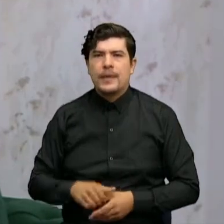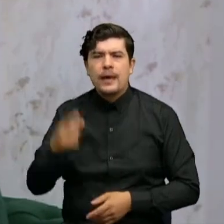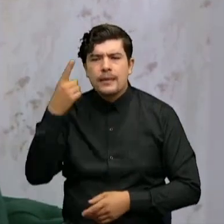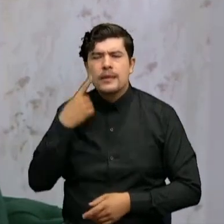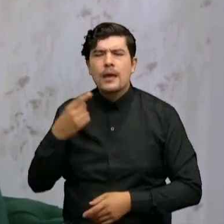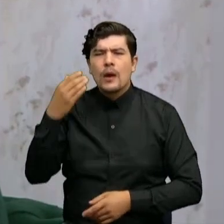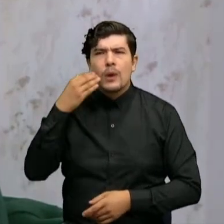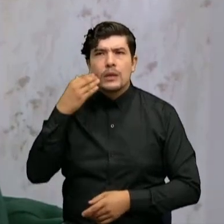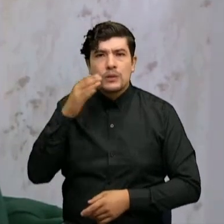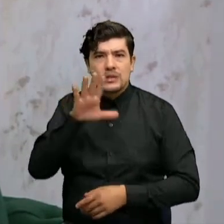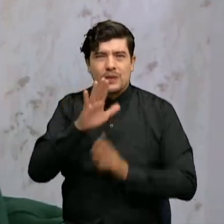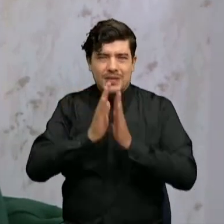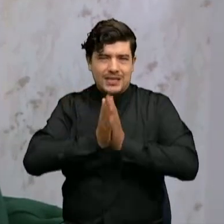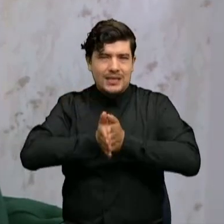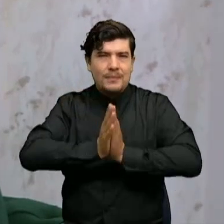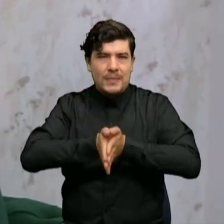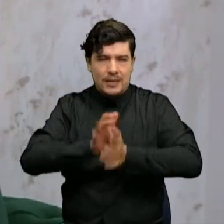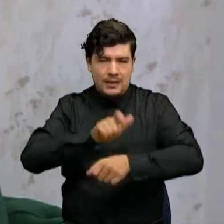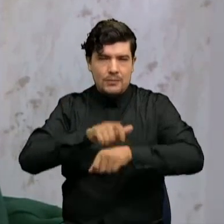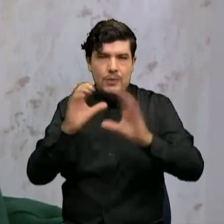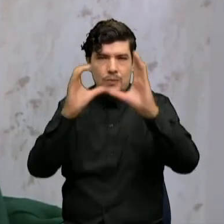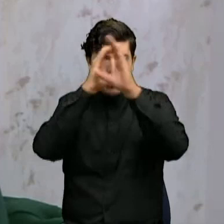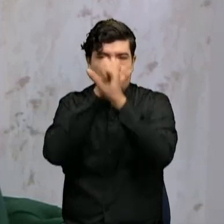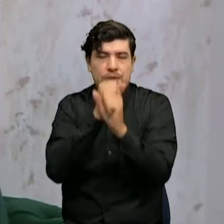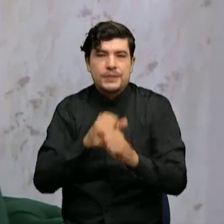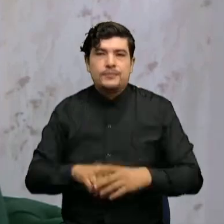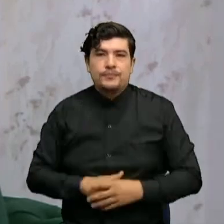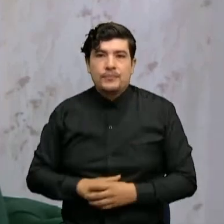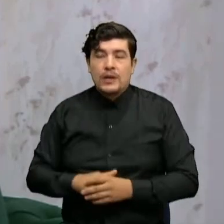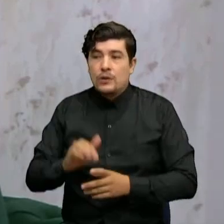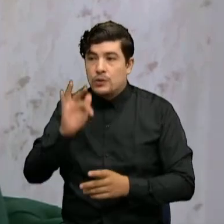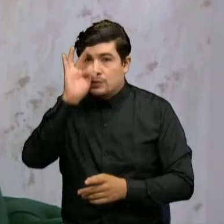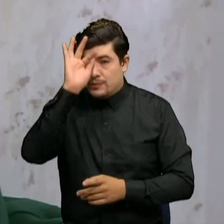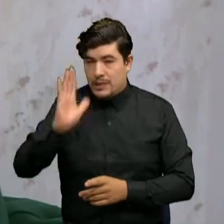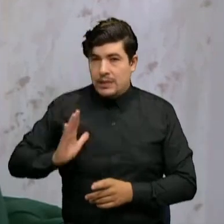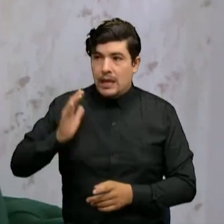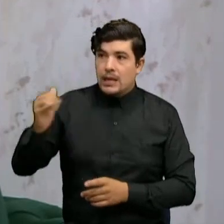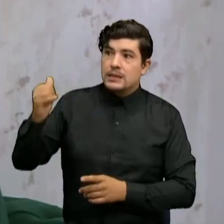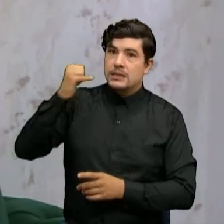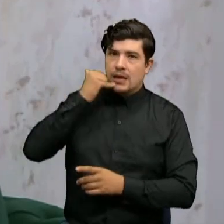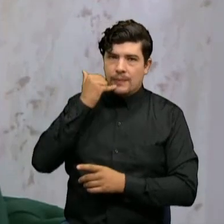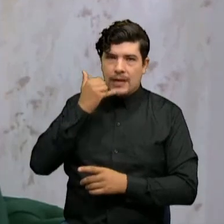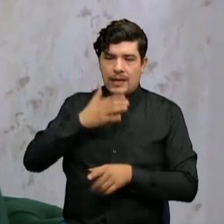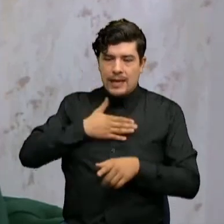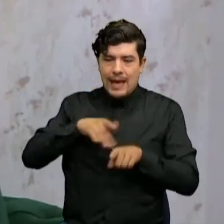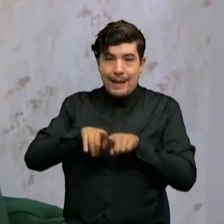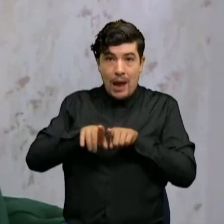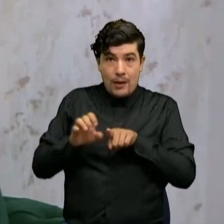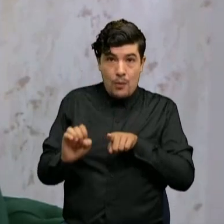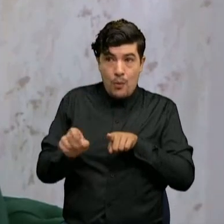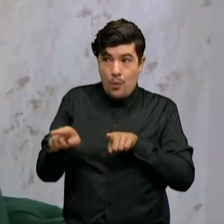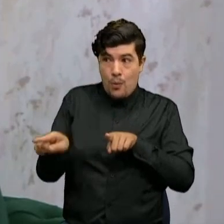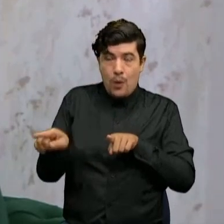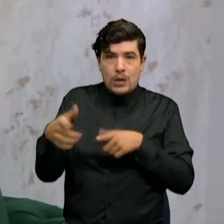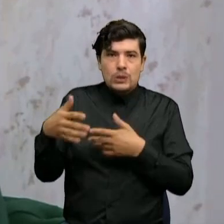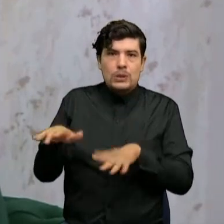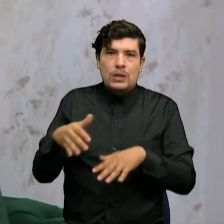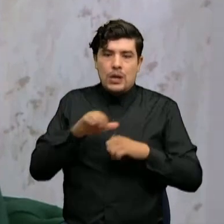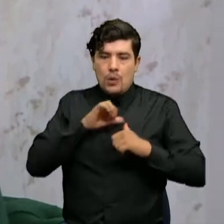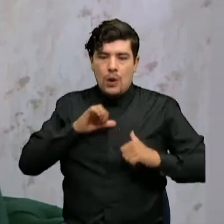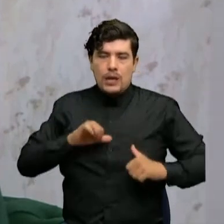en horas de la noche nos llaman de la clínica que en mi hermano había sufrido un paro